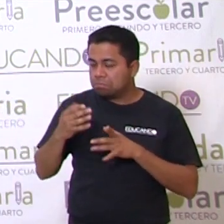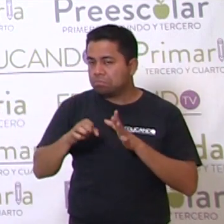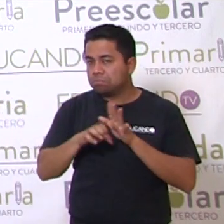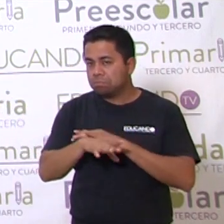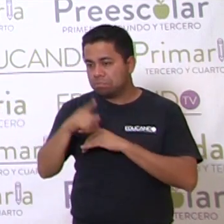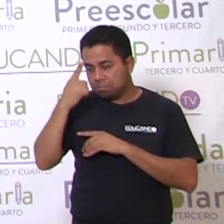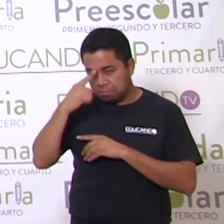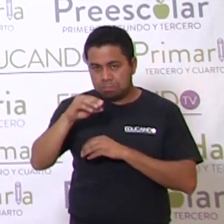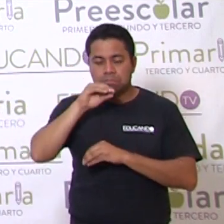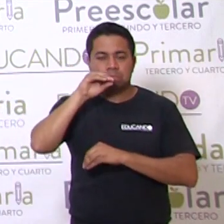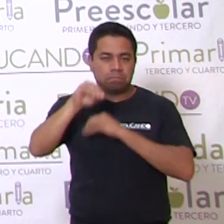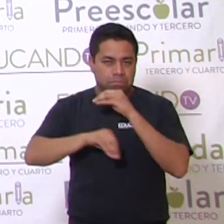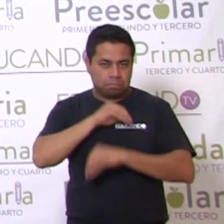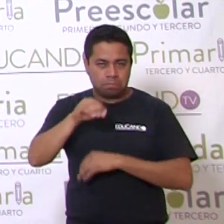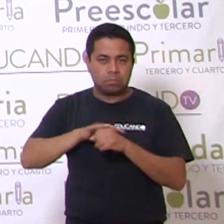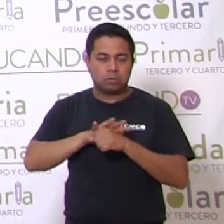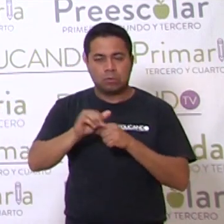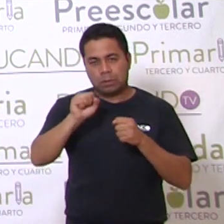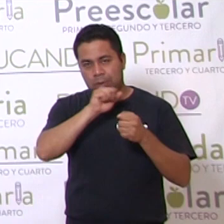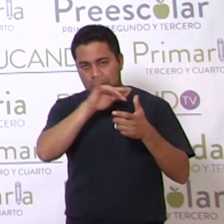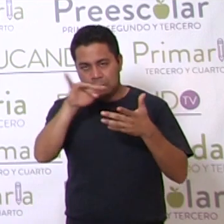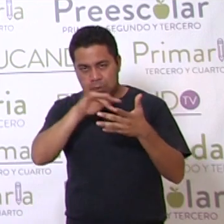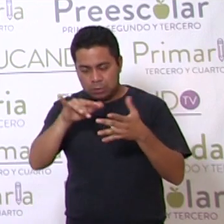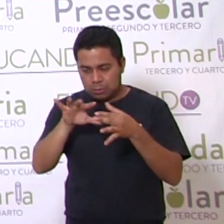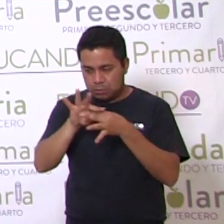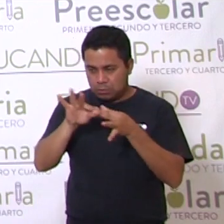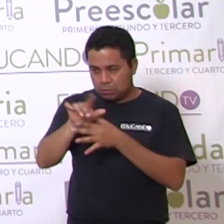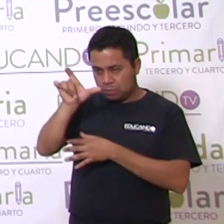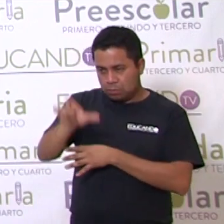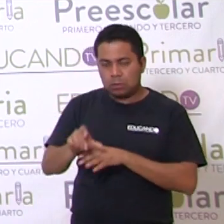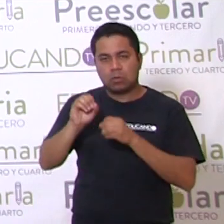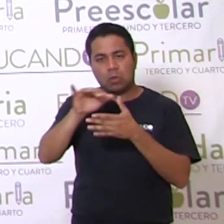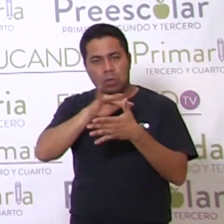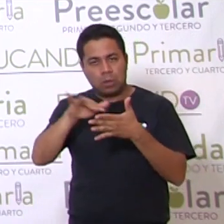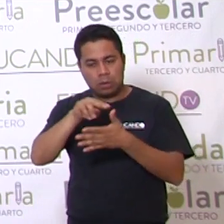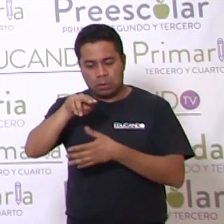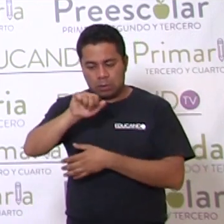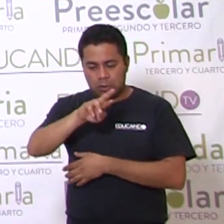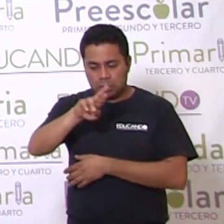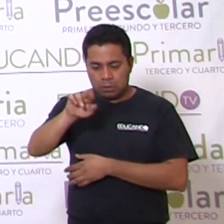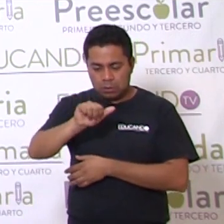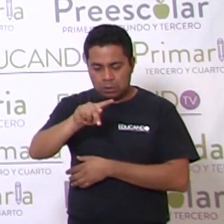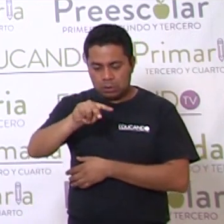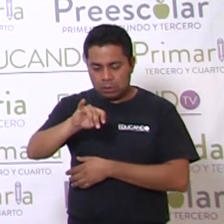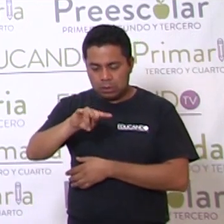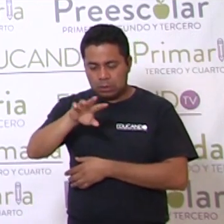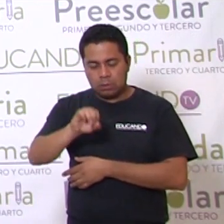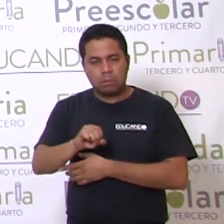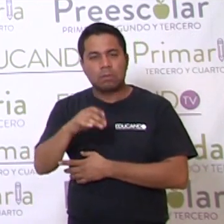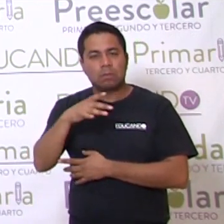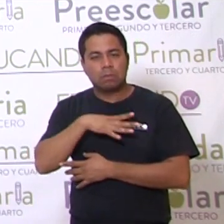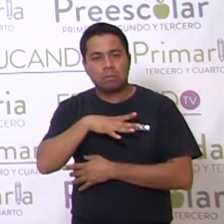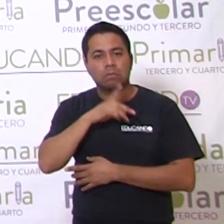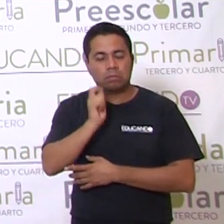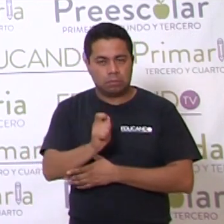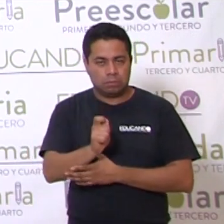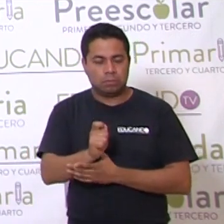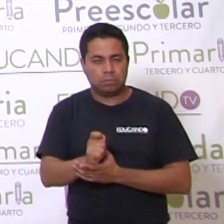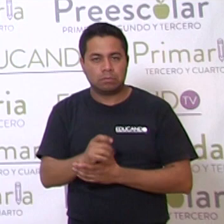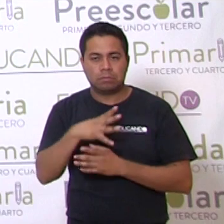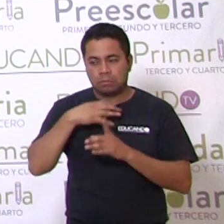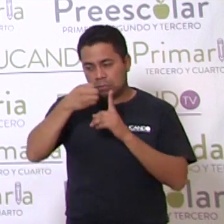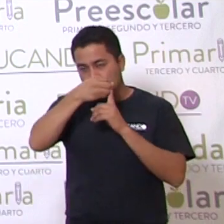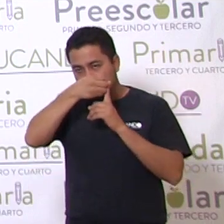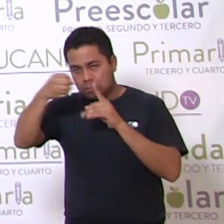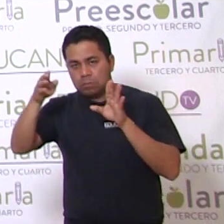para formar ya sea un texto descriptivo o un texto narrativo, vamos a encontrar oraciones